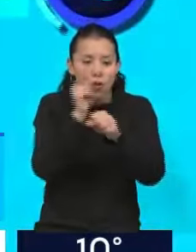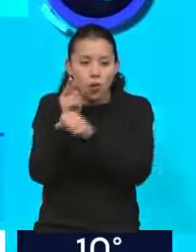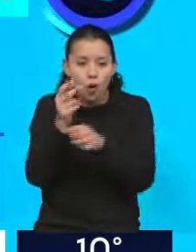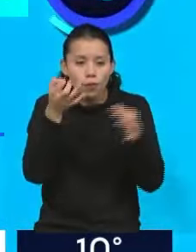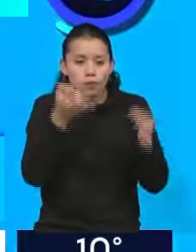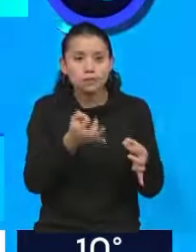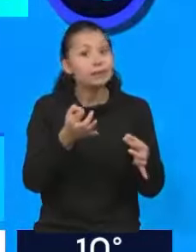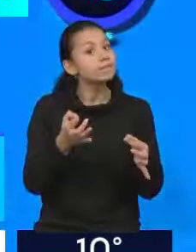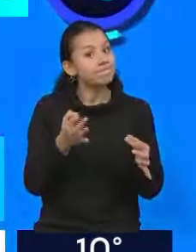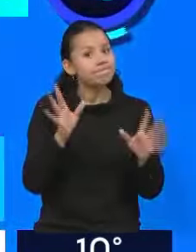informando usted, el miércoles 31, el día jueves, viernes, y bueno, y esto abarcaría hasta el